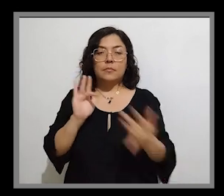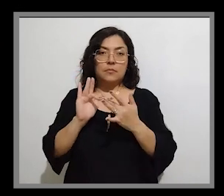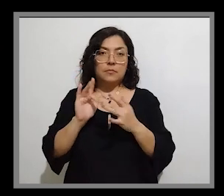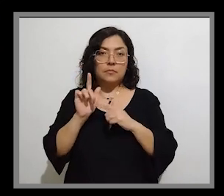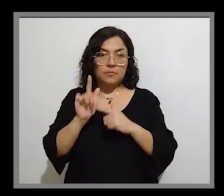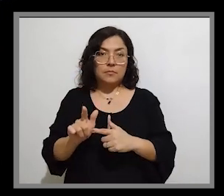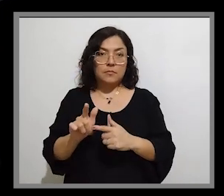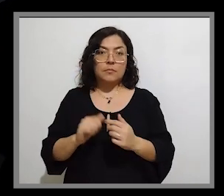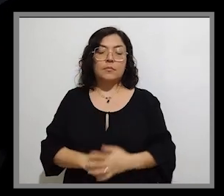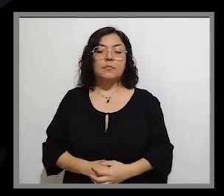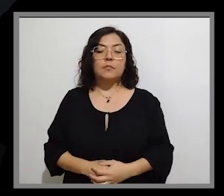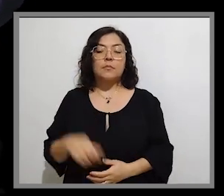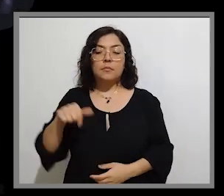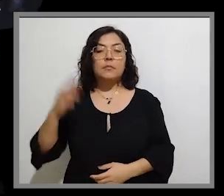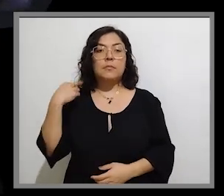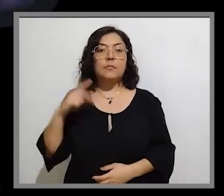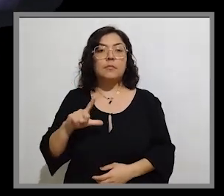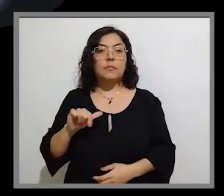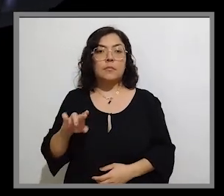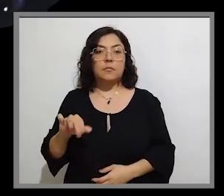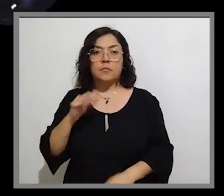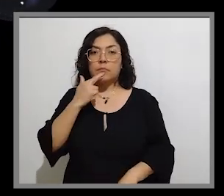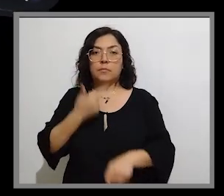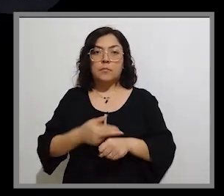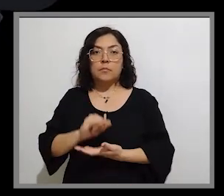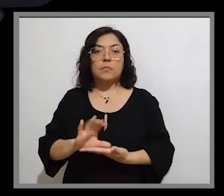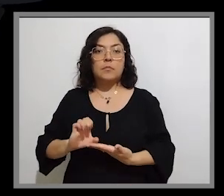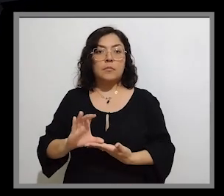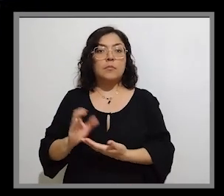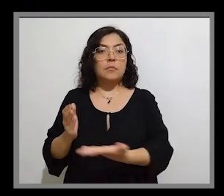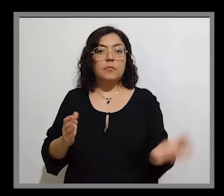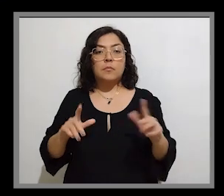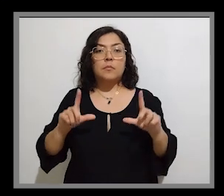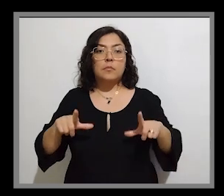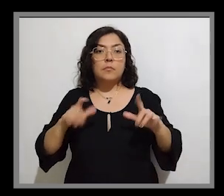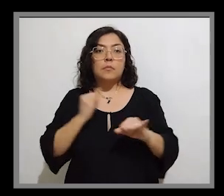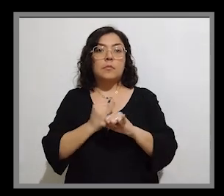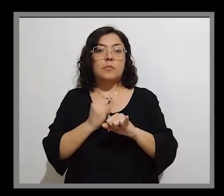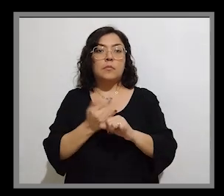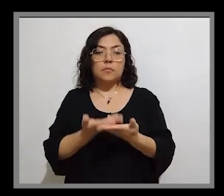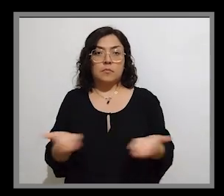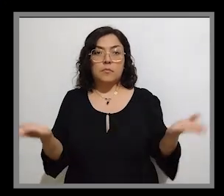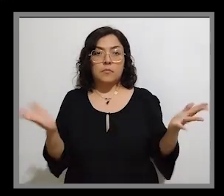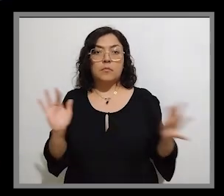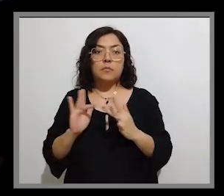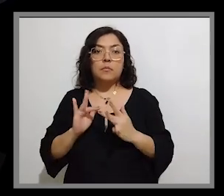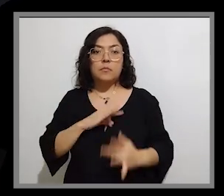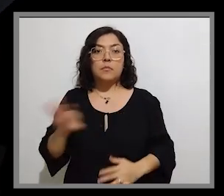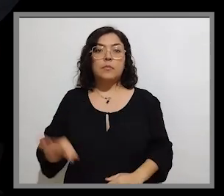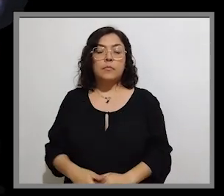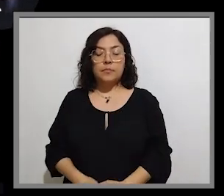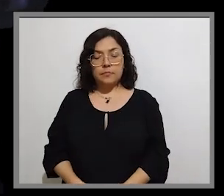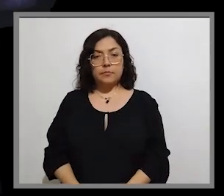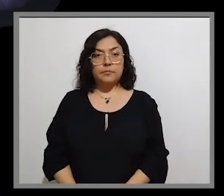aquí con nosotros en su programa La Urna, esta producción del Instituto Electoral de Coahuila. Nos puede seguir también en redes sociales, en Facebook